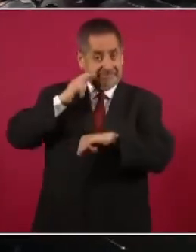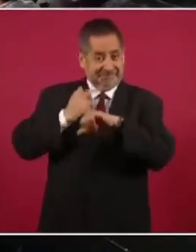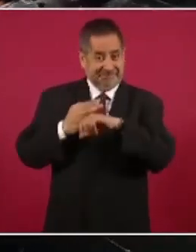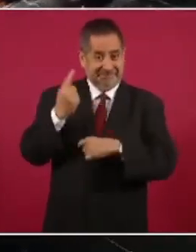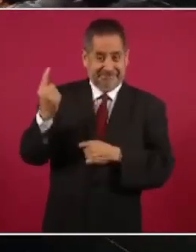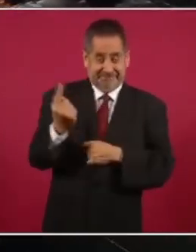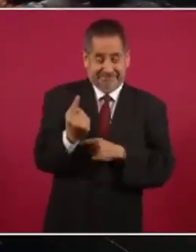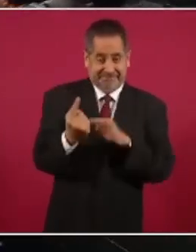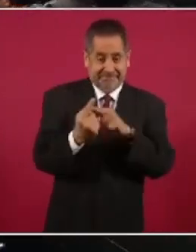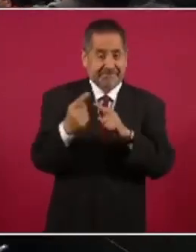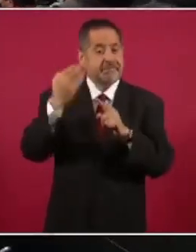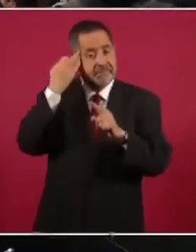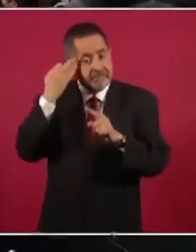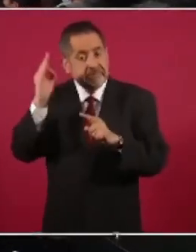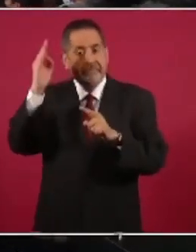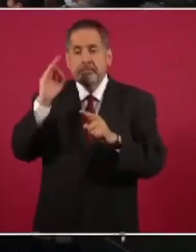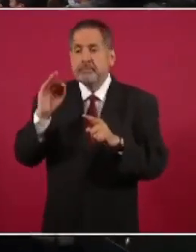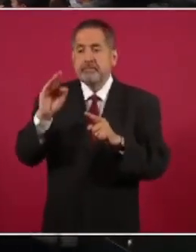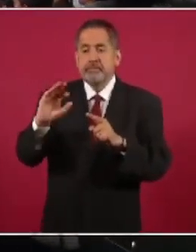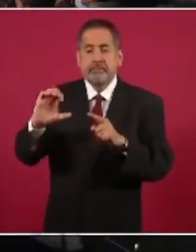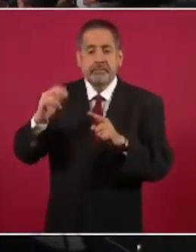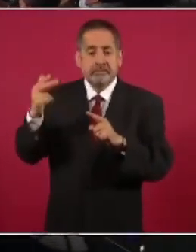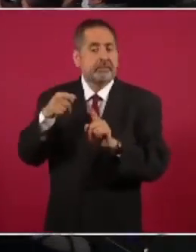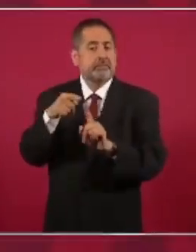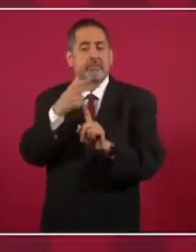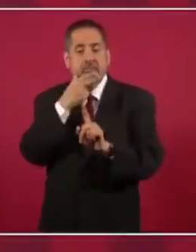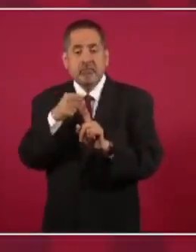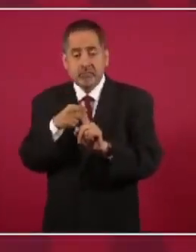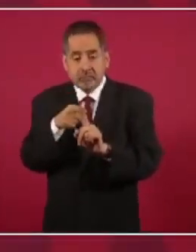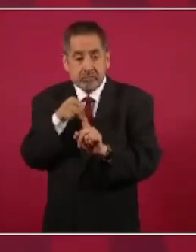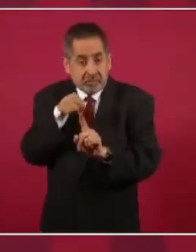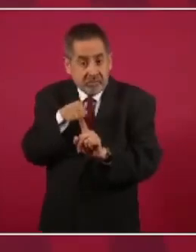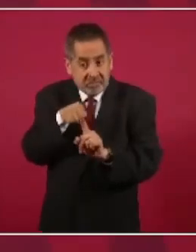en el gobierno de Calderón está preso